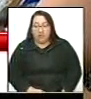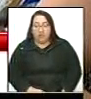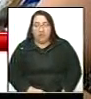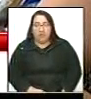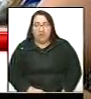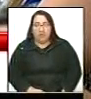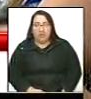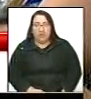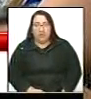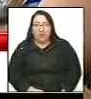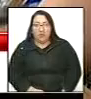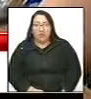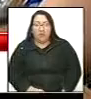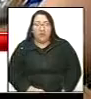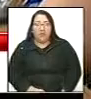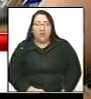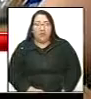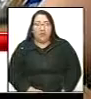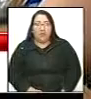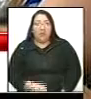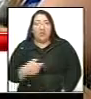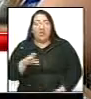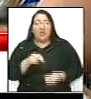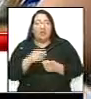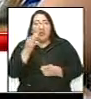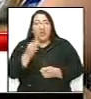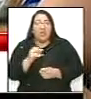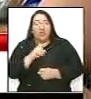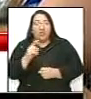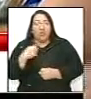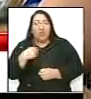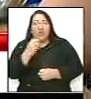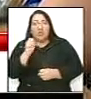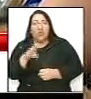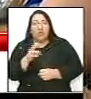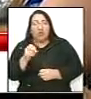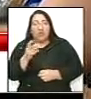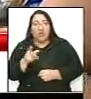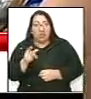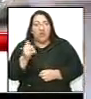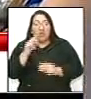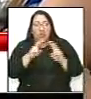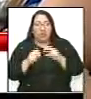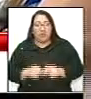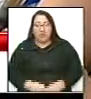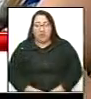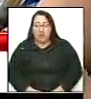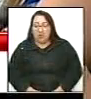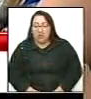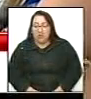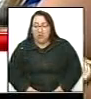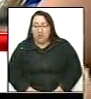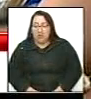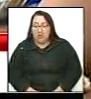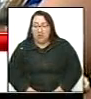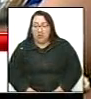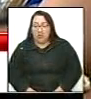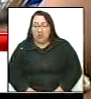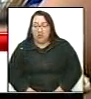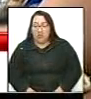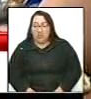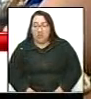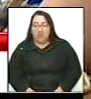por sentado ni porque es verdad lo que se ha dicho, porque para eso hay una investigación. Pero la pregunta de congresista Velázquez viene un